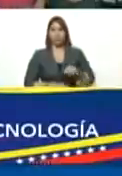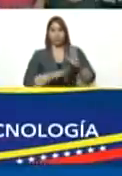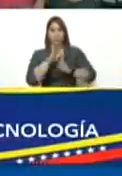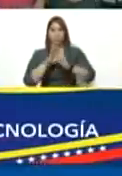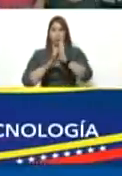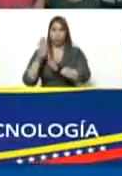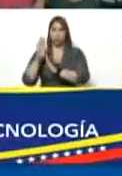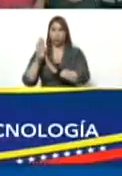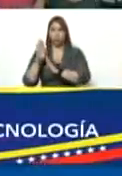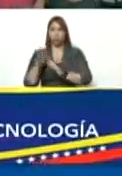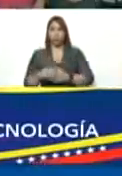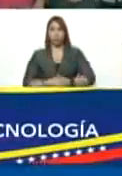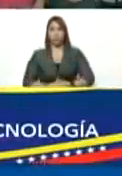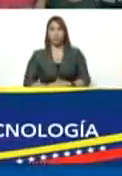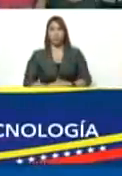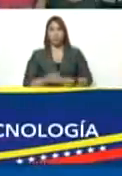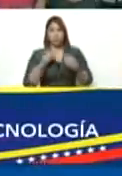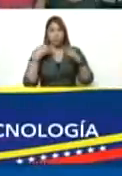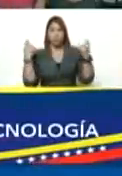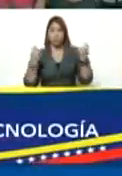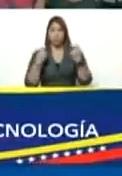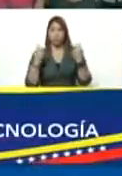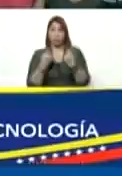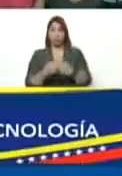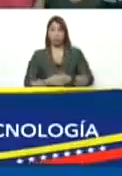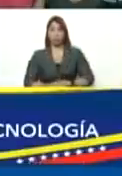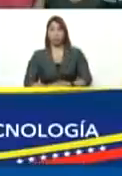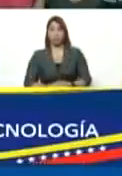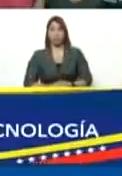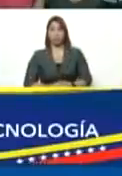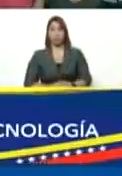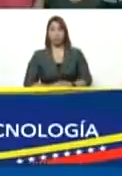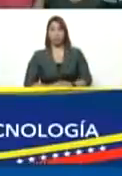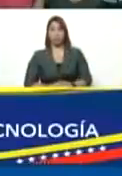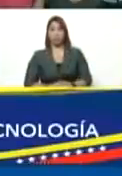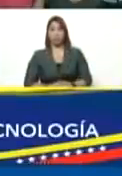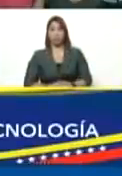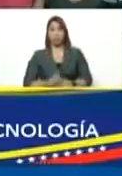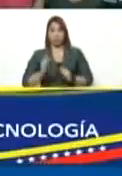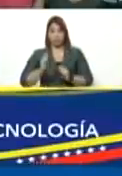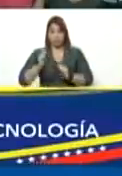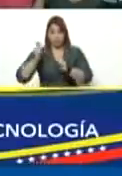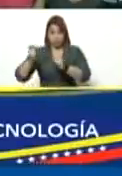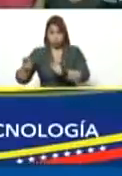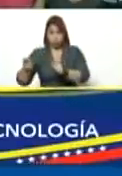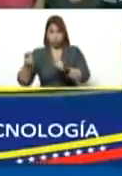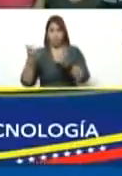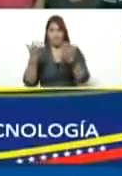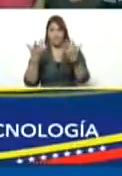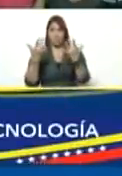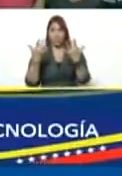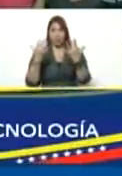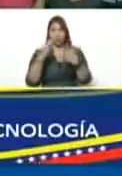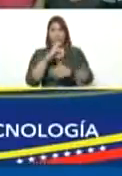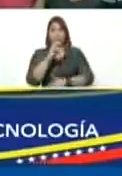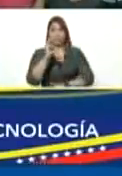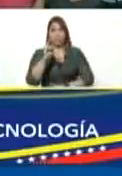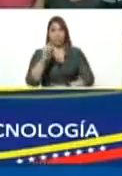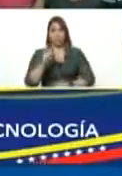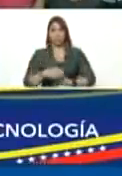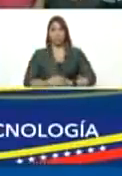crecimiento. Buena jornada, José Gregorio. José Gregorio, encomiendo en tus manos a los CPT.